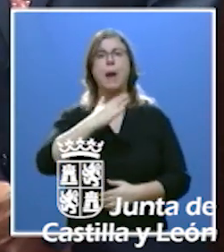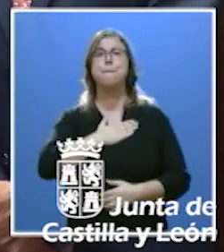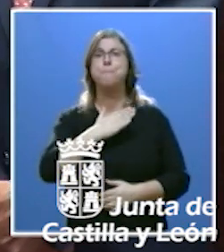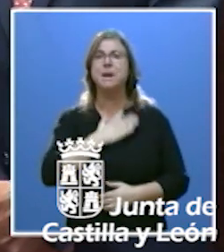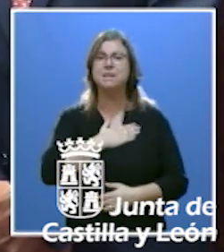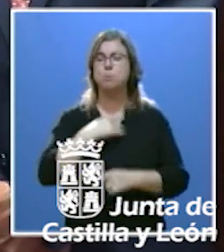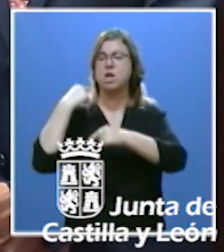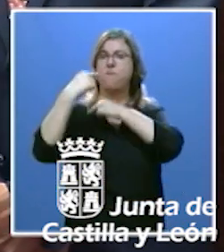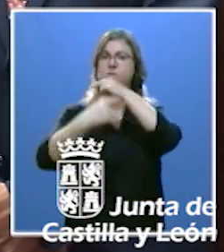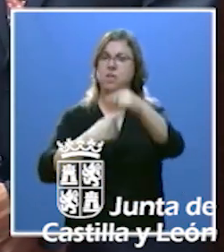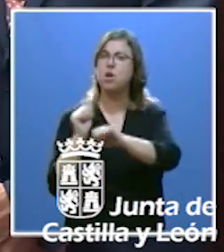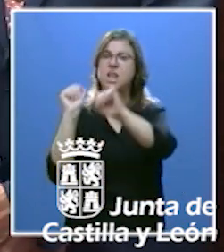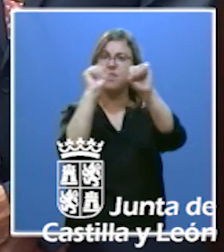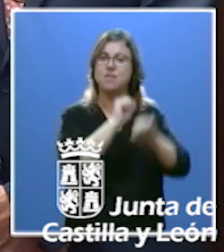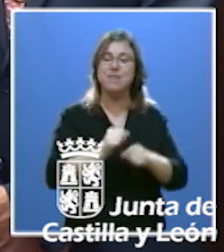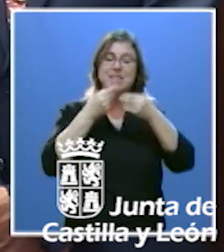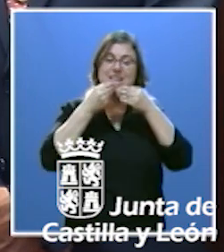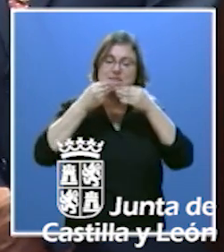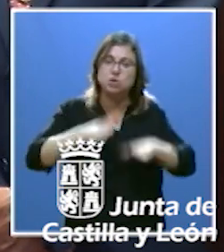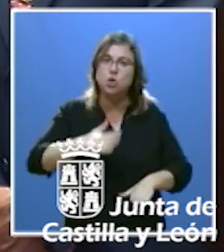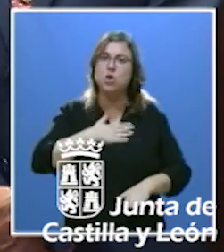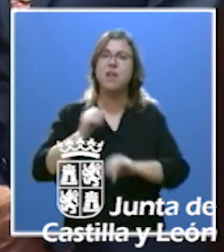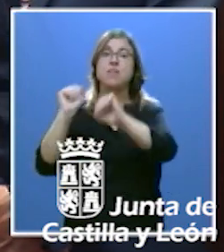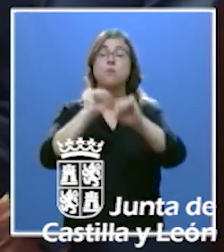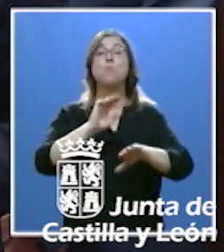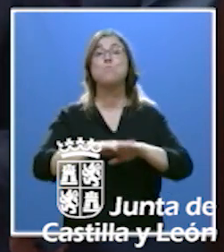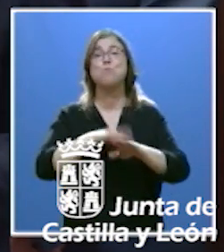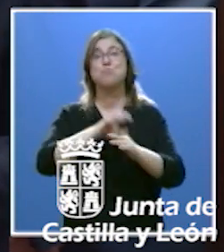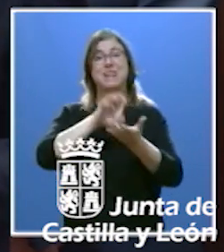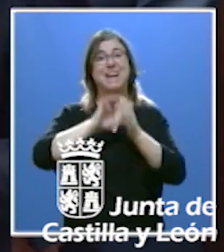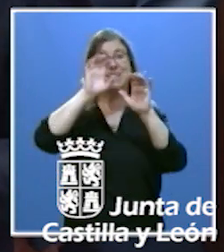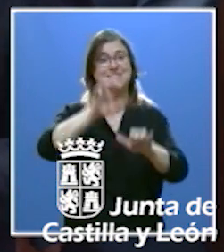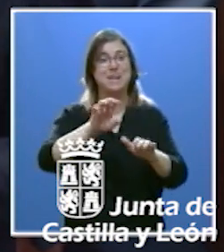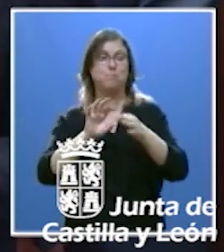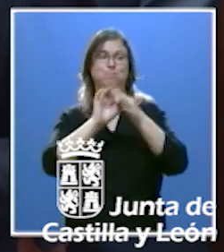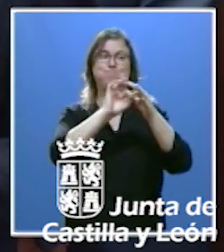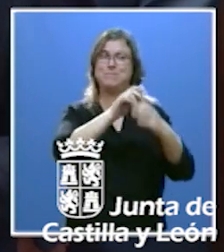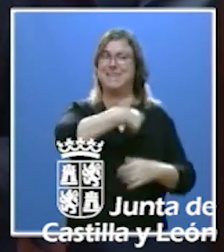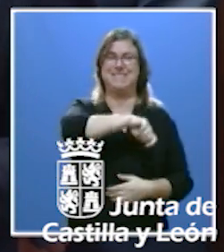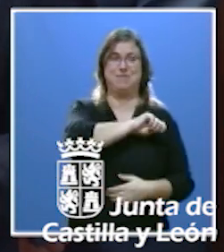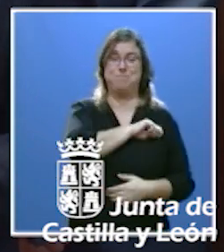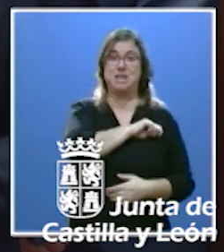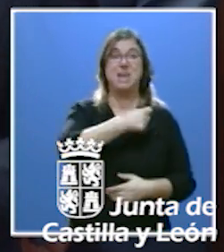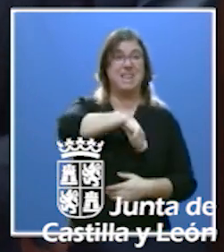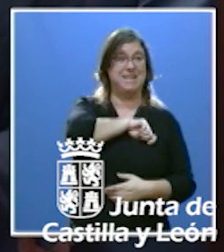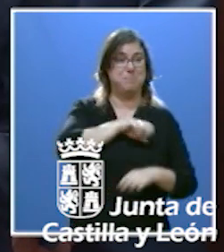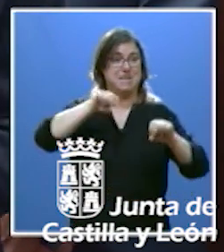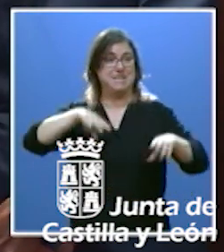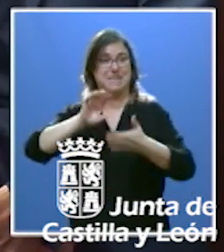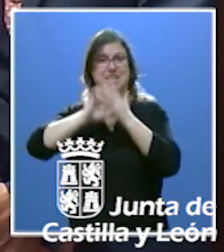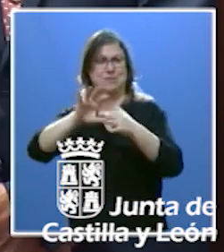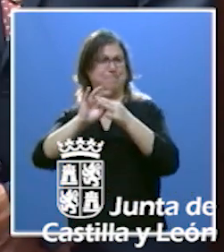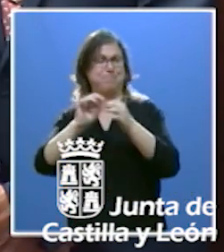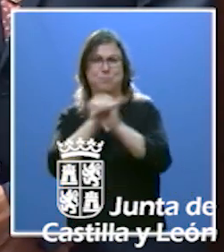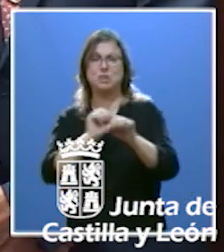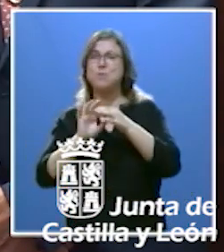nuestras tradiciones, nuestra historia. Porque Castilla y León no se entiende sin España y España no se entiende sin Castilla y